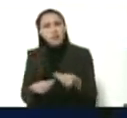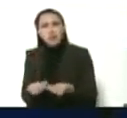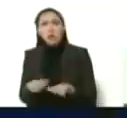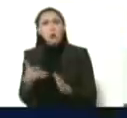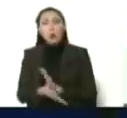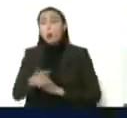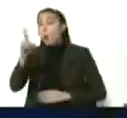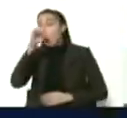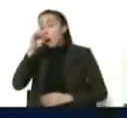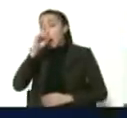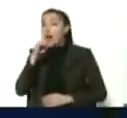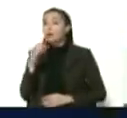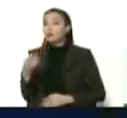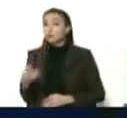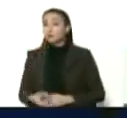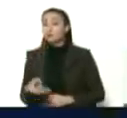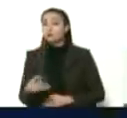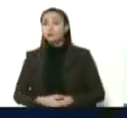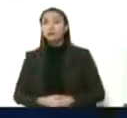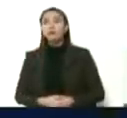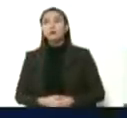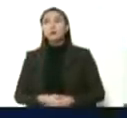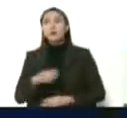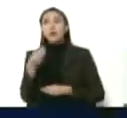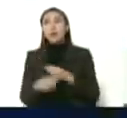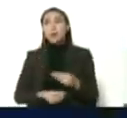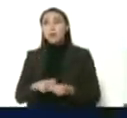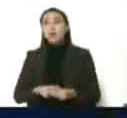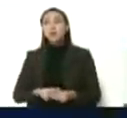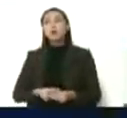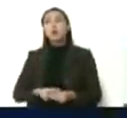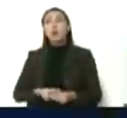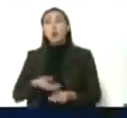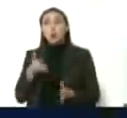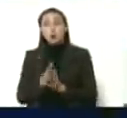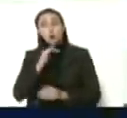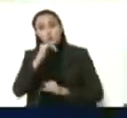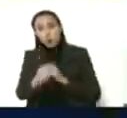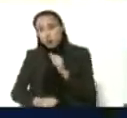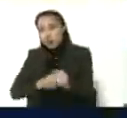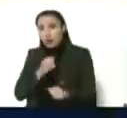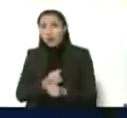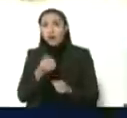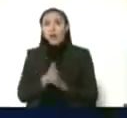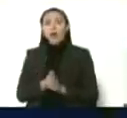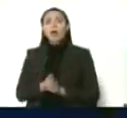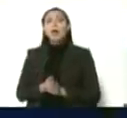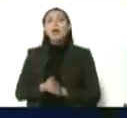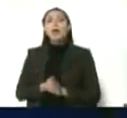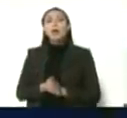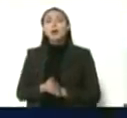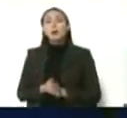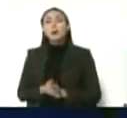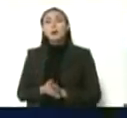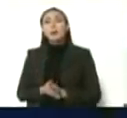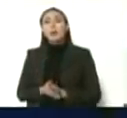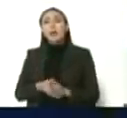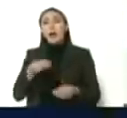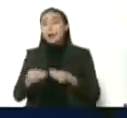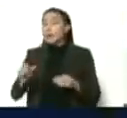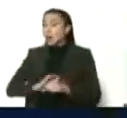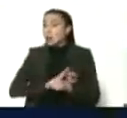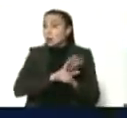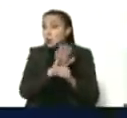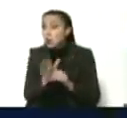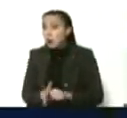año exactamente de la declaratoria de la emergencia internacional por el coronavirus